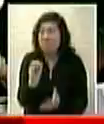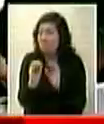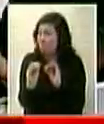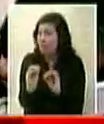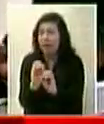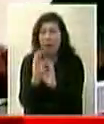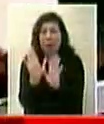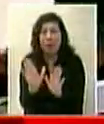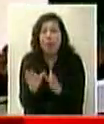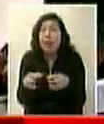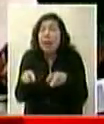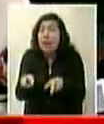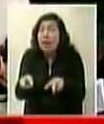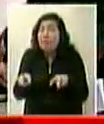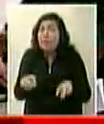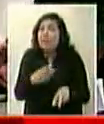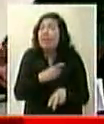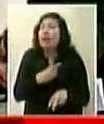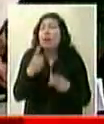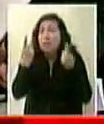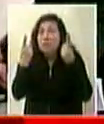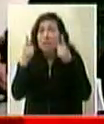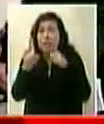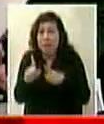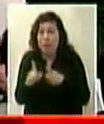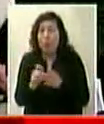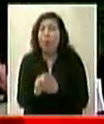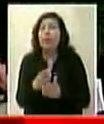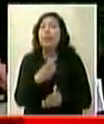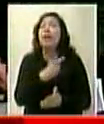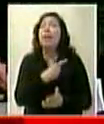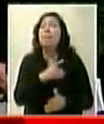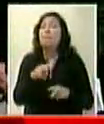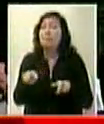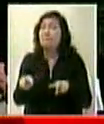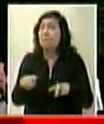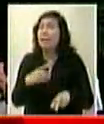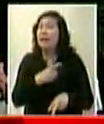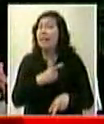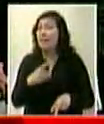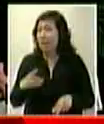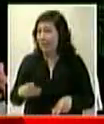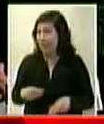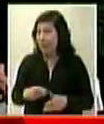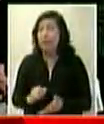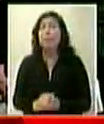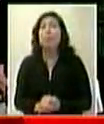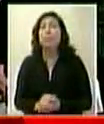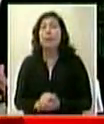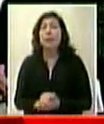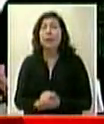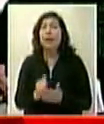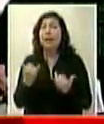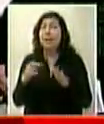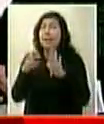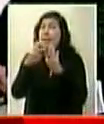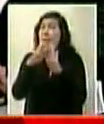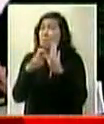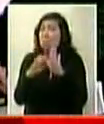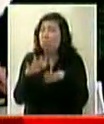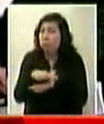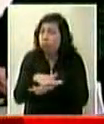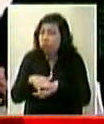una iniciativa de la mesa directiva, es un acuerdo de la mesa directiva. En segundo lugar, este programa